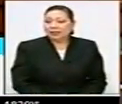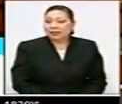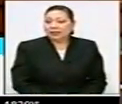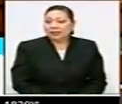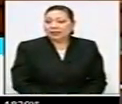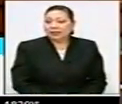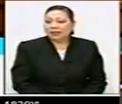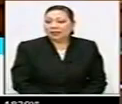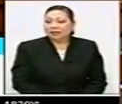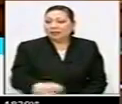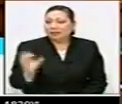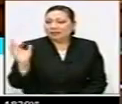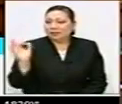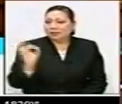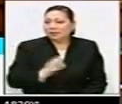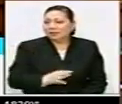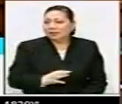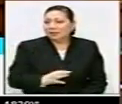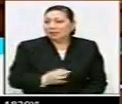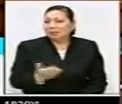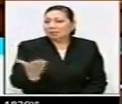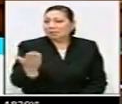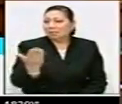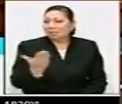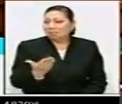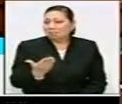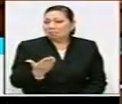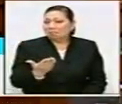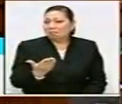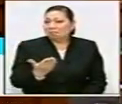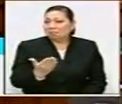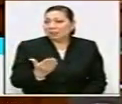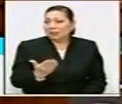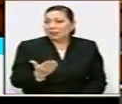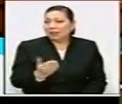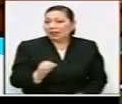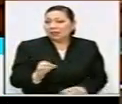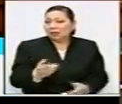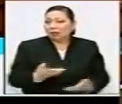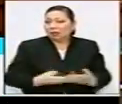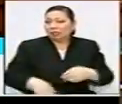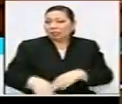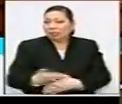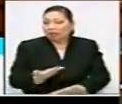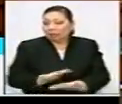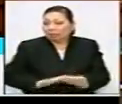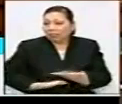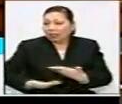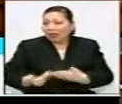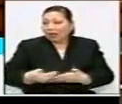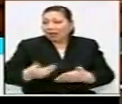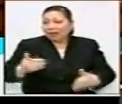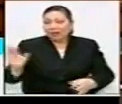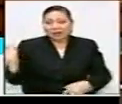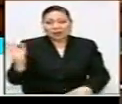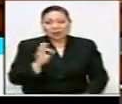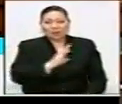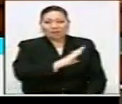Continúe. Nunca hemos solicitado, ni menos hemos ido a ejercer algún tráfico de influencias ante ningún